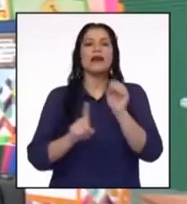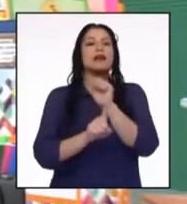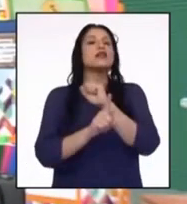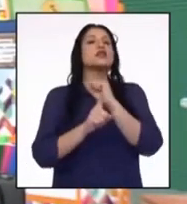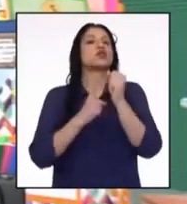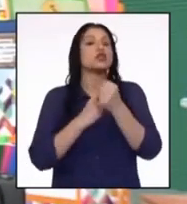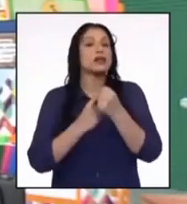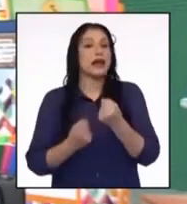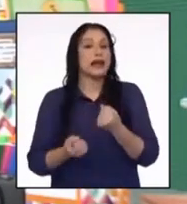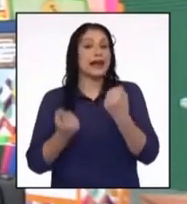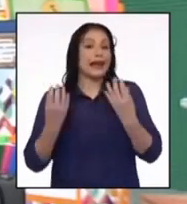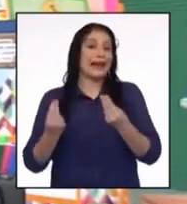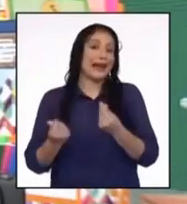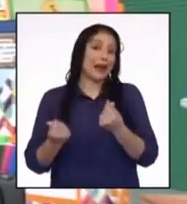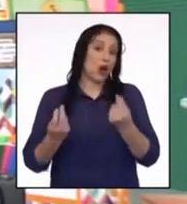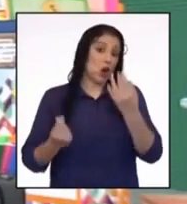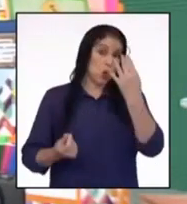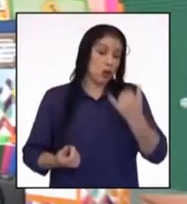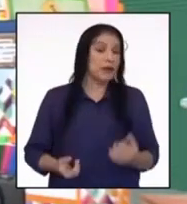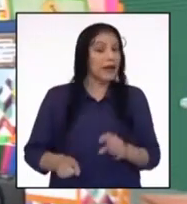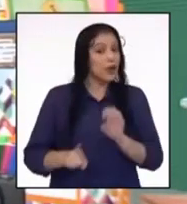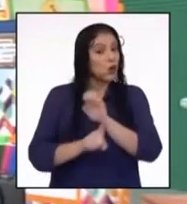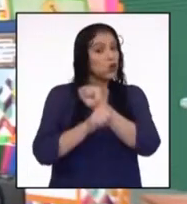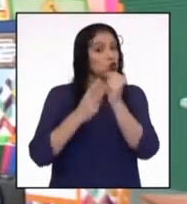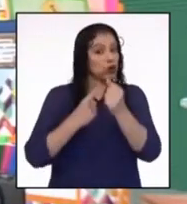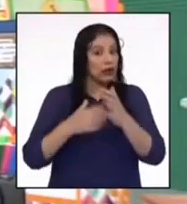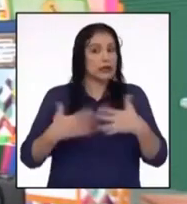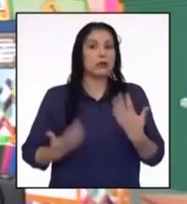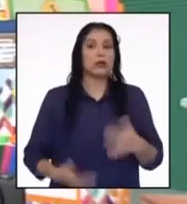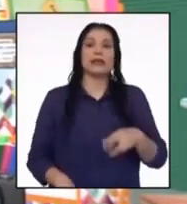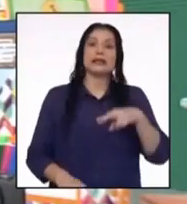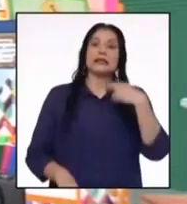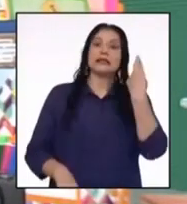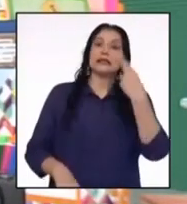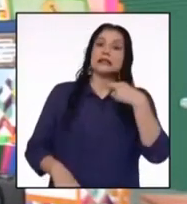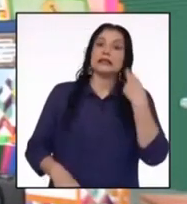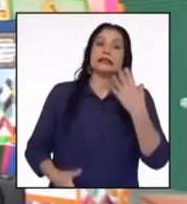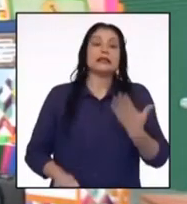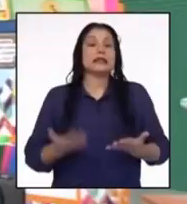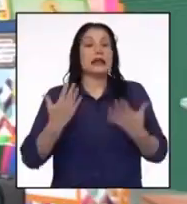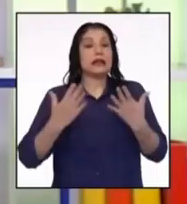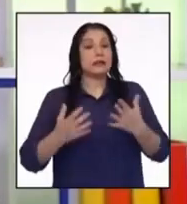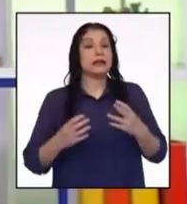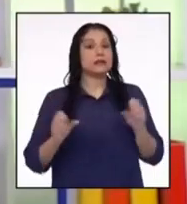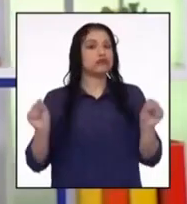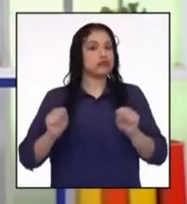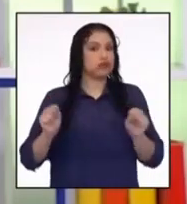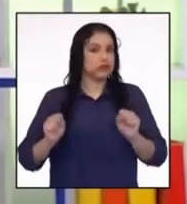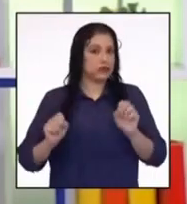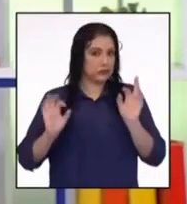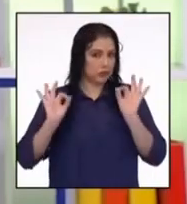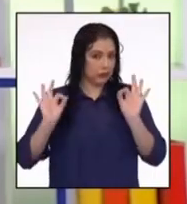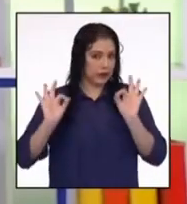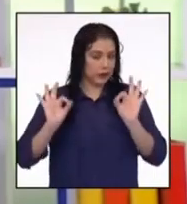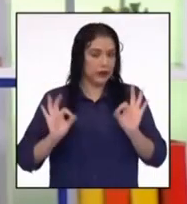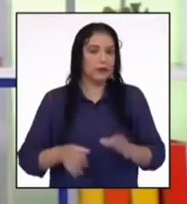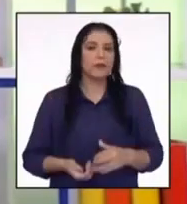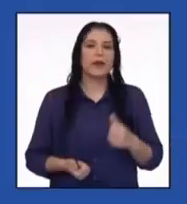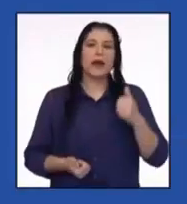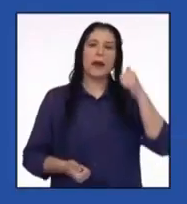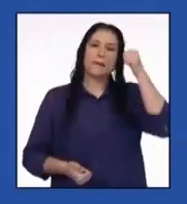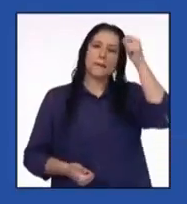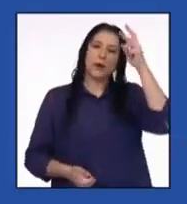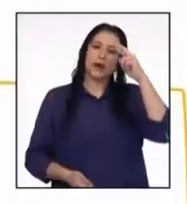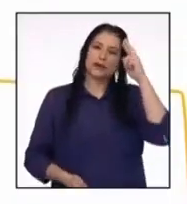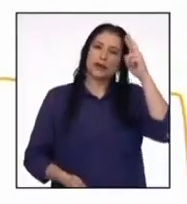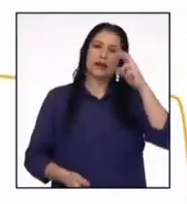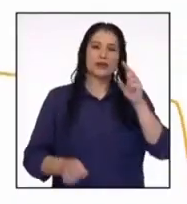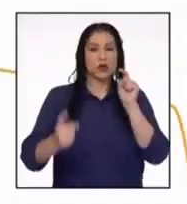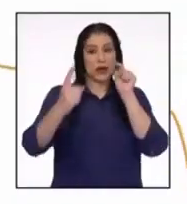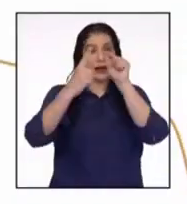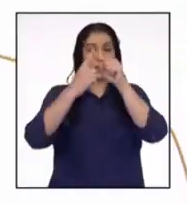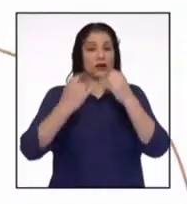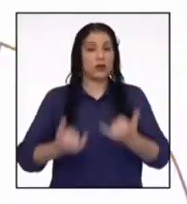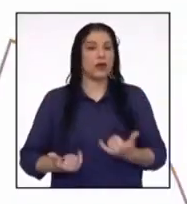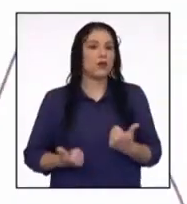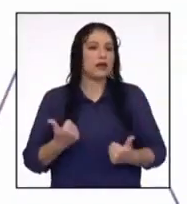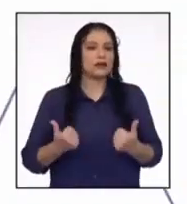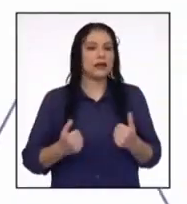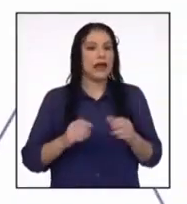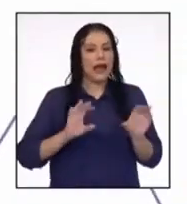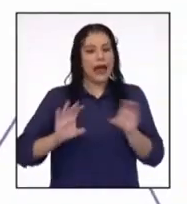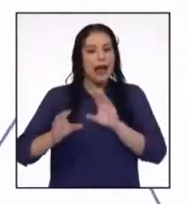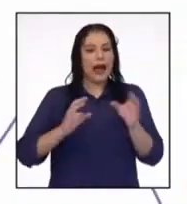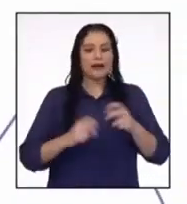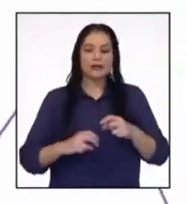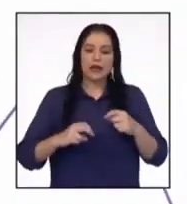social, económica y cultural que puede exponer a su familia al peligro de los sismos. Por ello, nuestro reto de hoy es elaborar